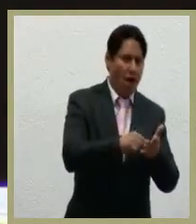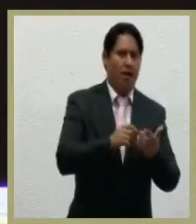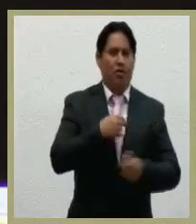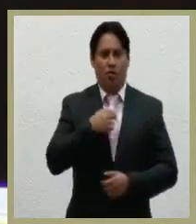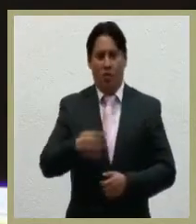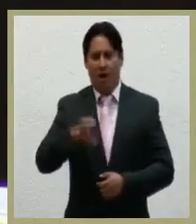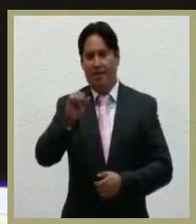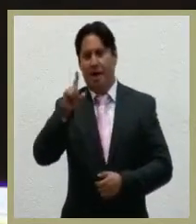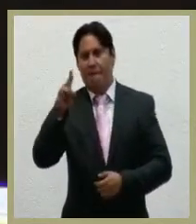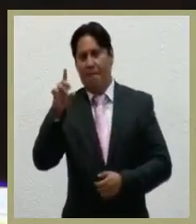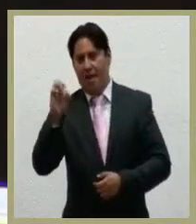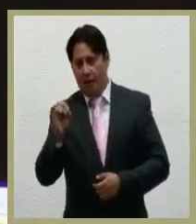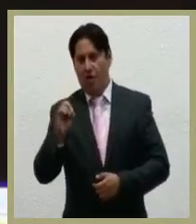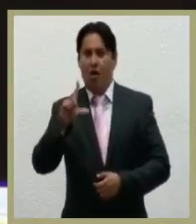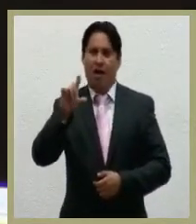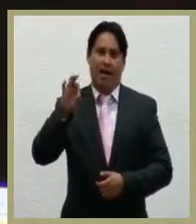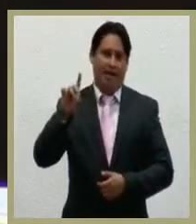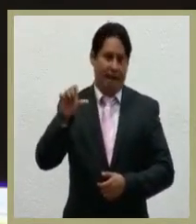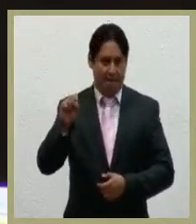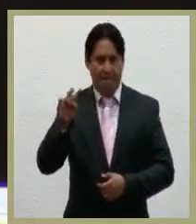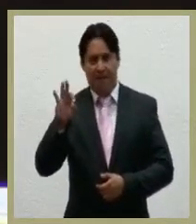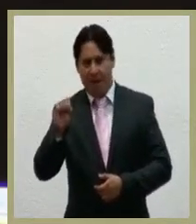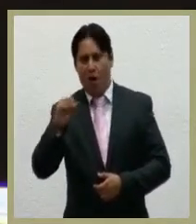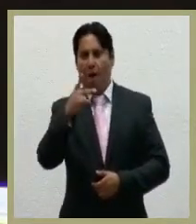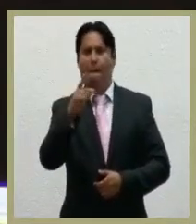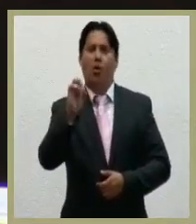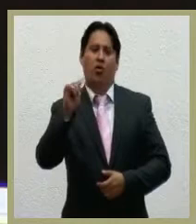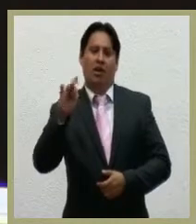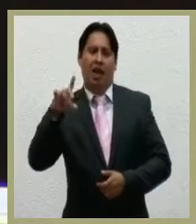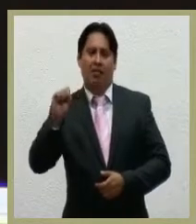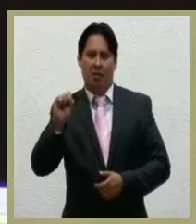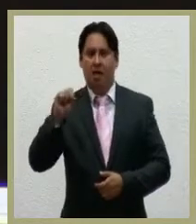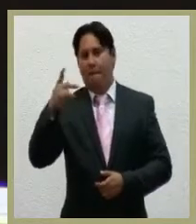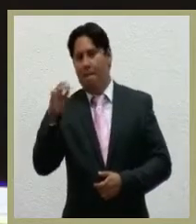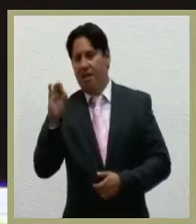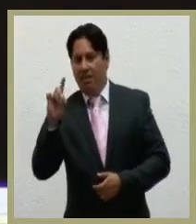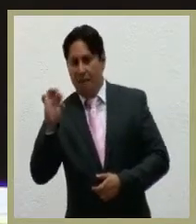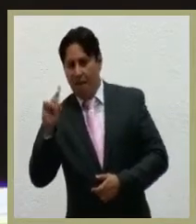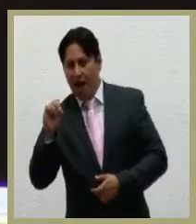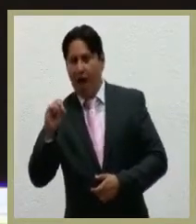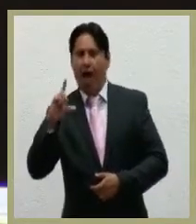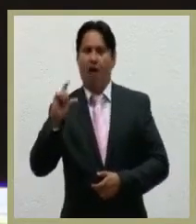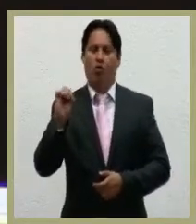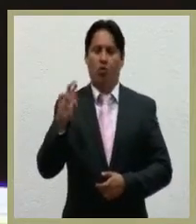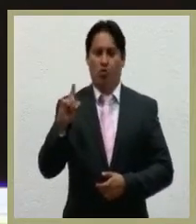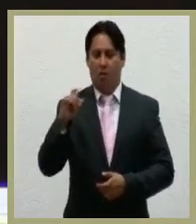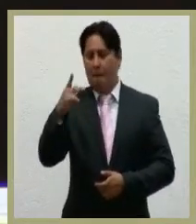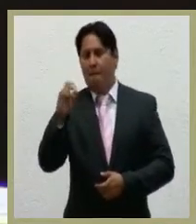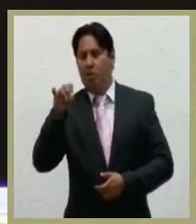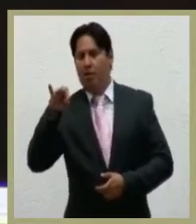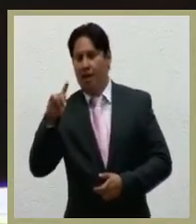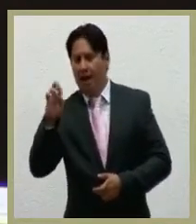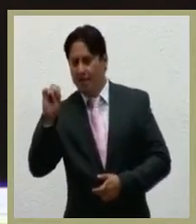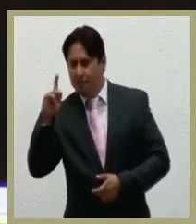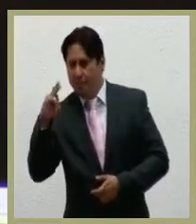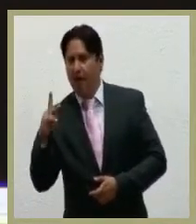San Pedro, Lindavista Xangá, Potinaspac, Pistibán, Cruz con Casitas y Potinaspac, del